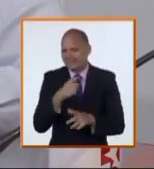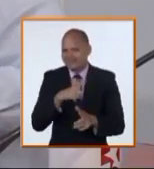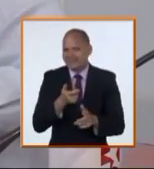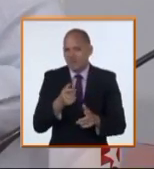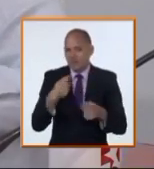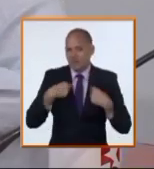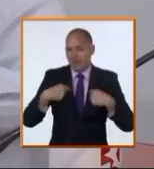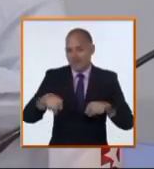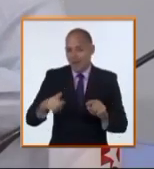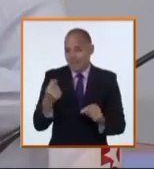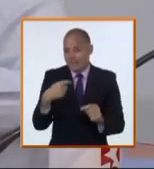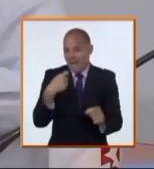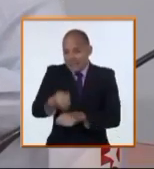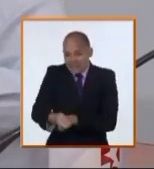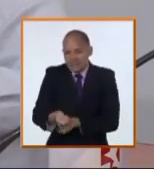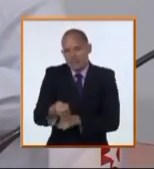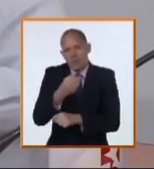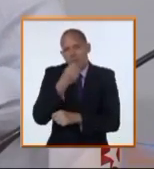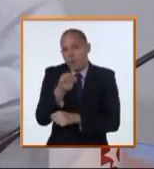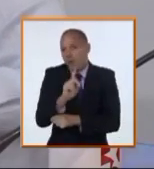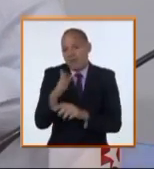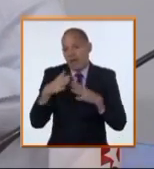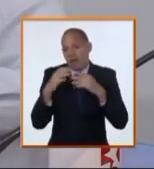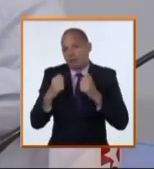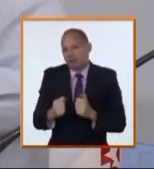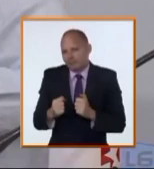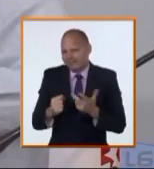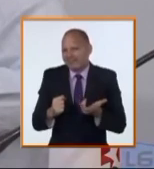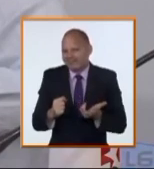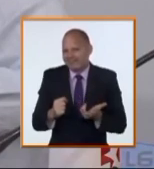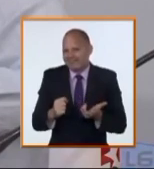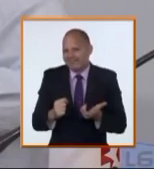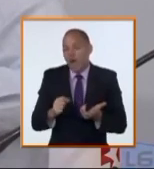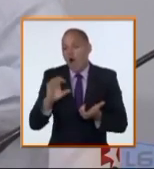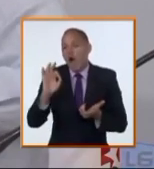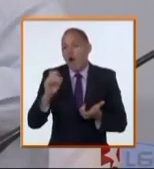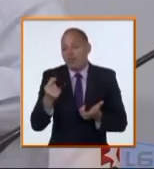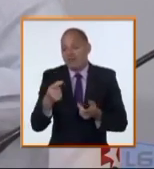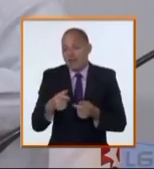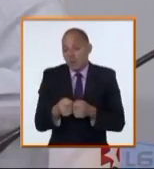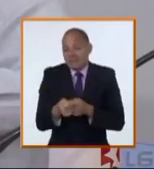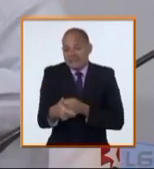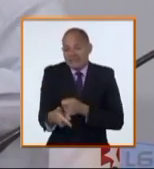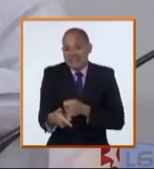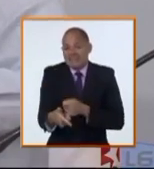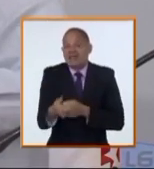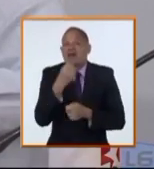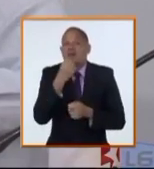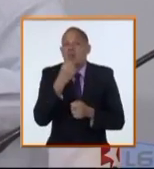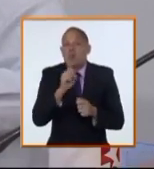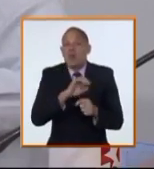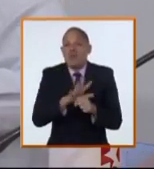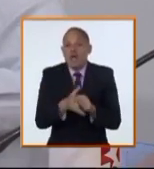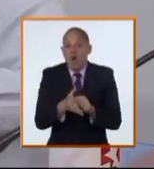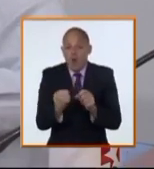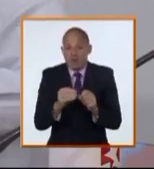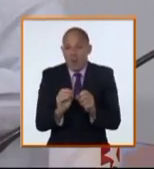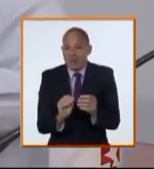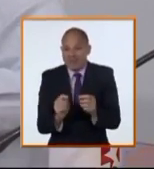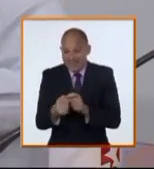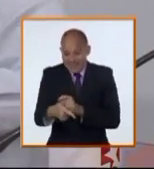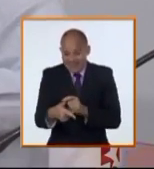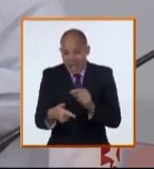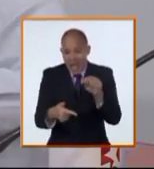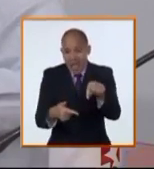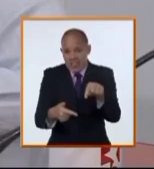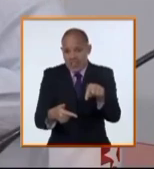manipulación del dinero que eran vías de contacto que podía traspasar transmitirse el virus entre